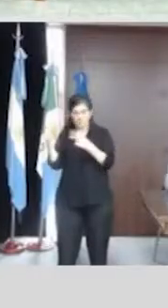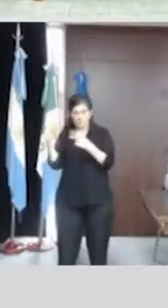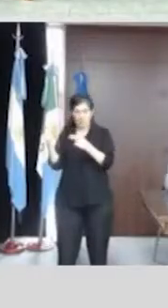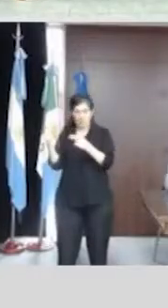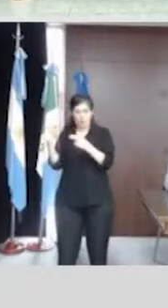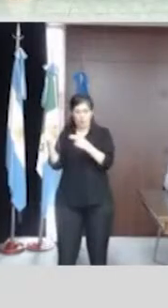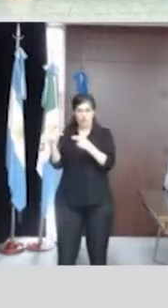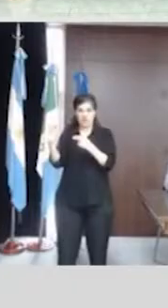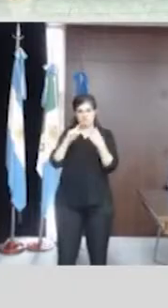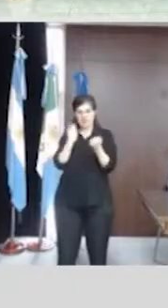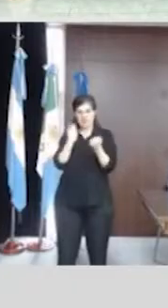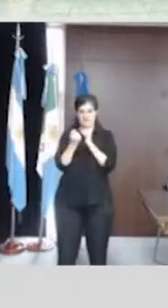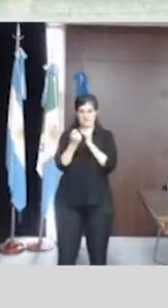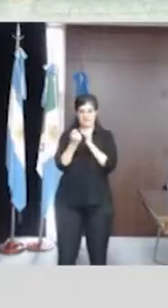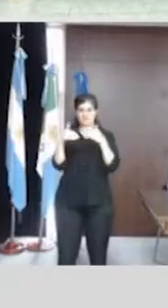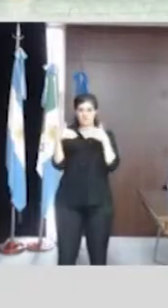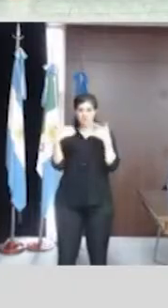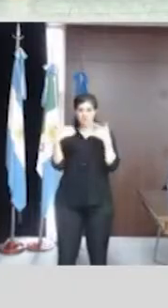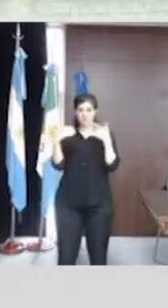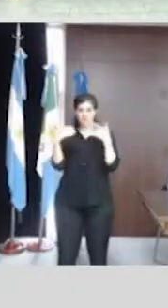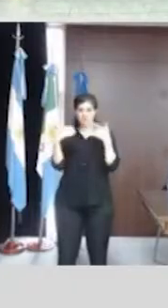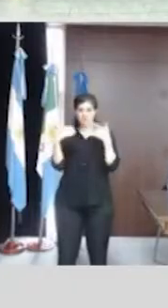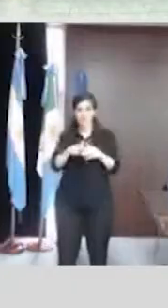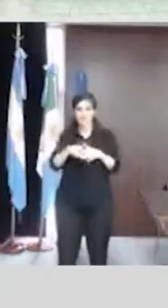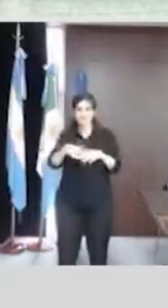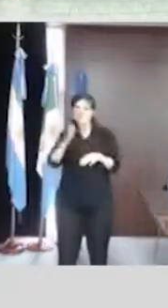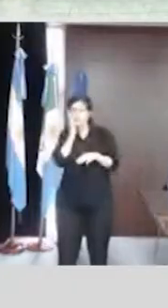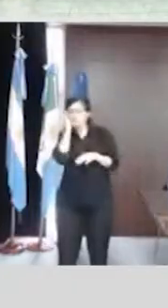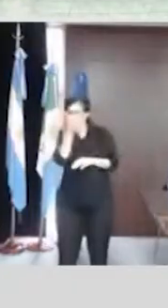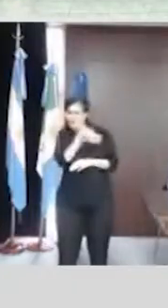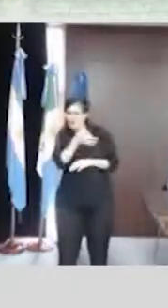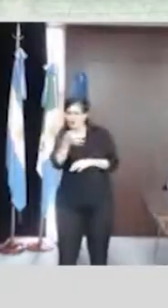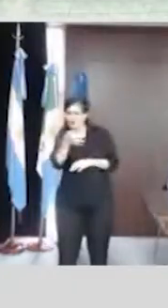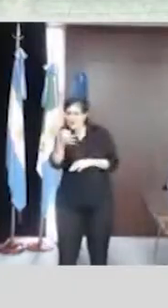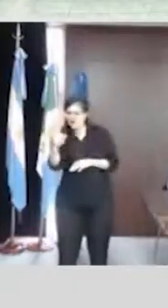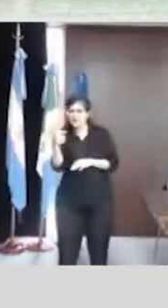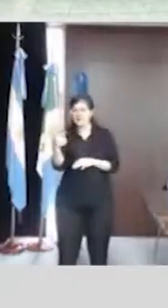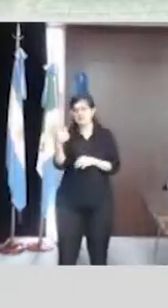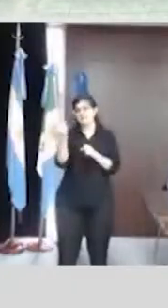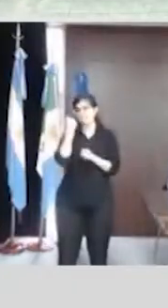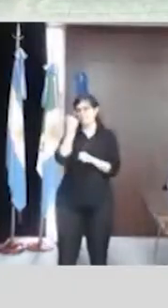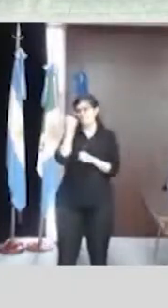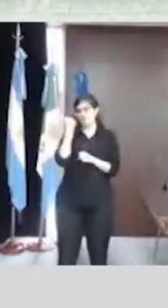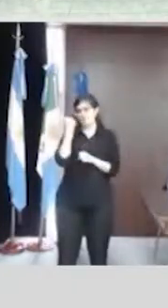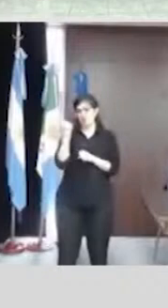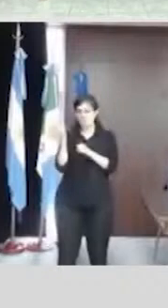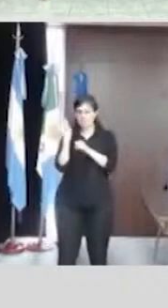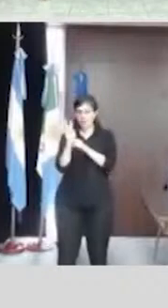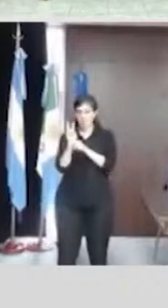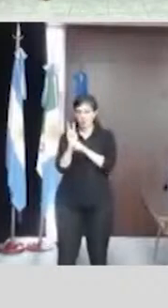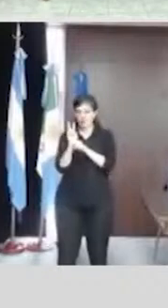la regularidad del sueño es uno de los factores protectores de las enfermedades neurodegenerativas y por eso es